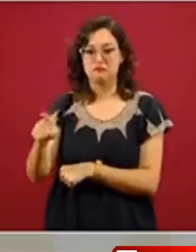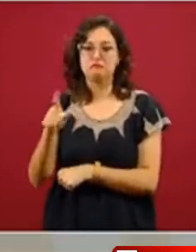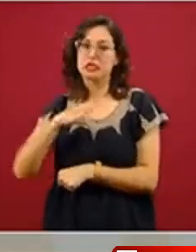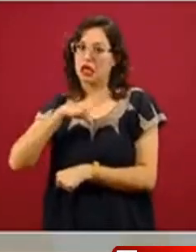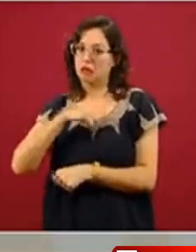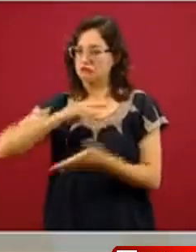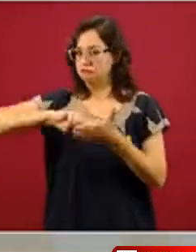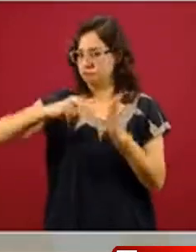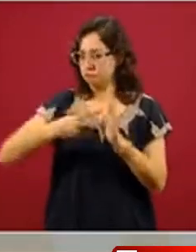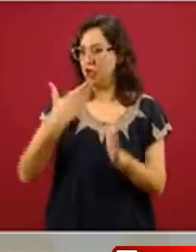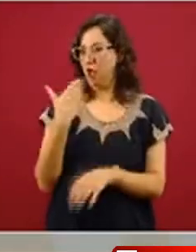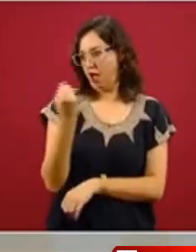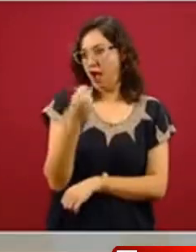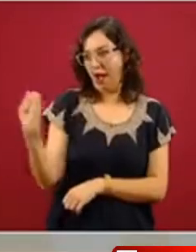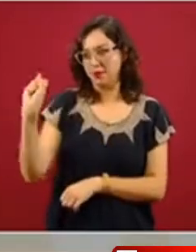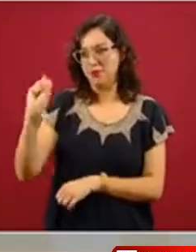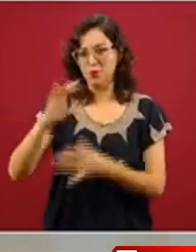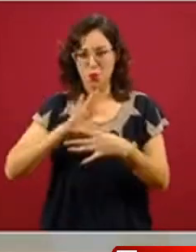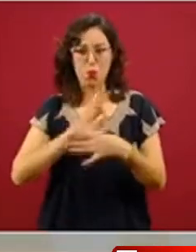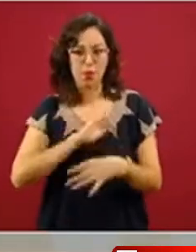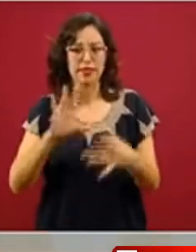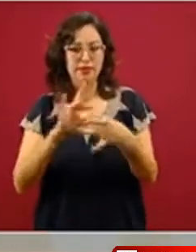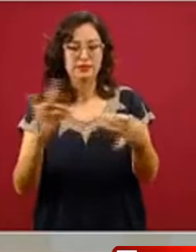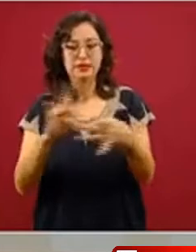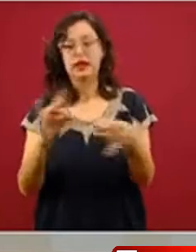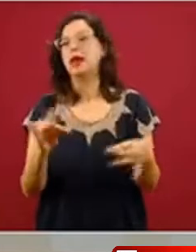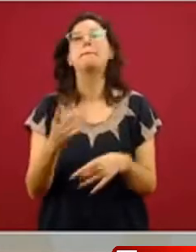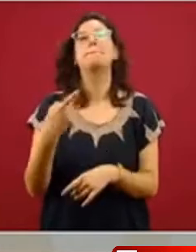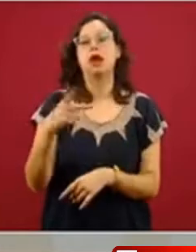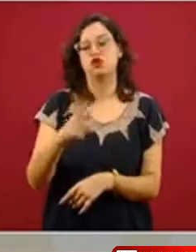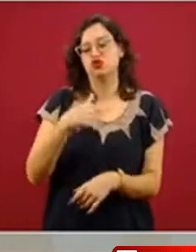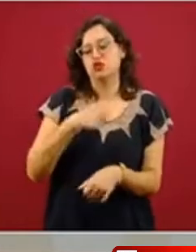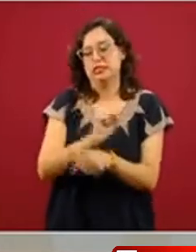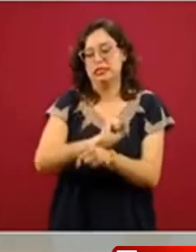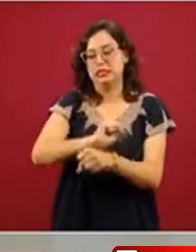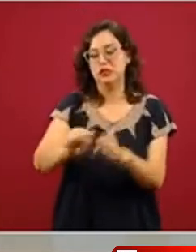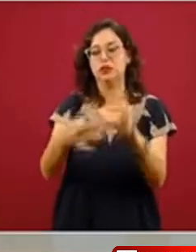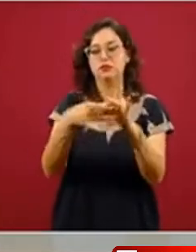muy competentes y que nos lo expliquen, pero básicamente